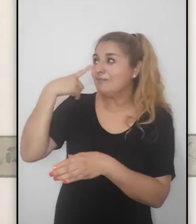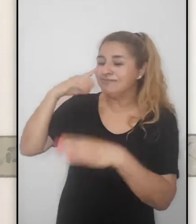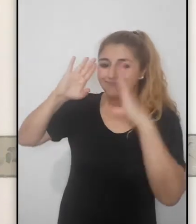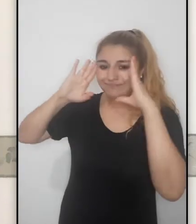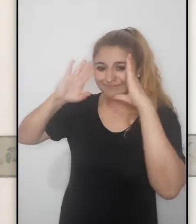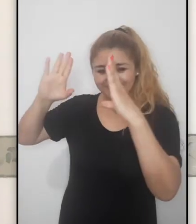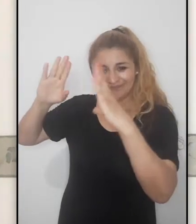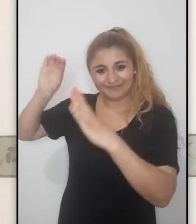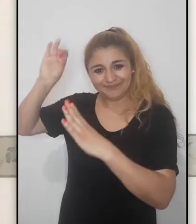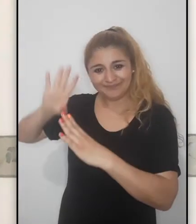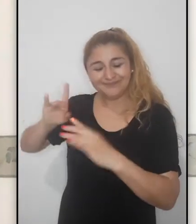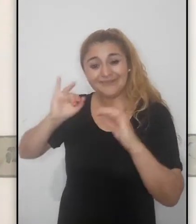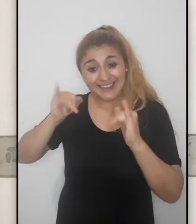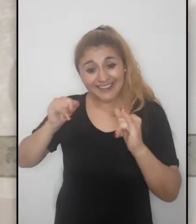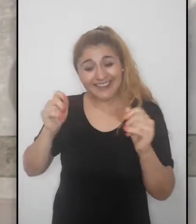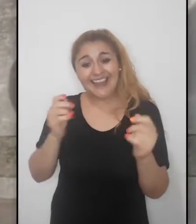saludos